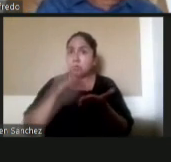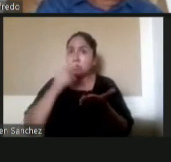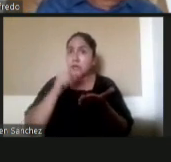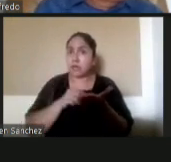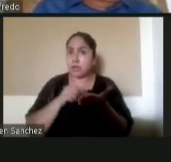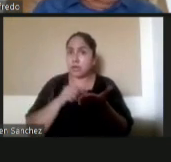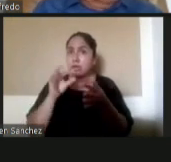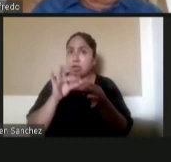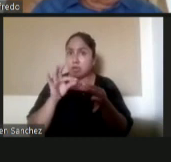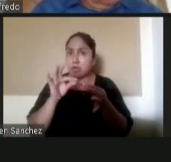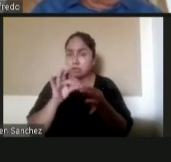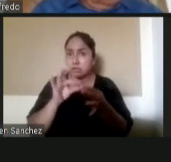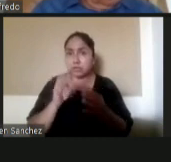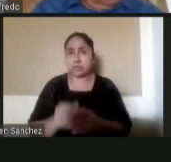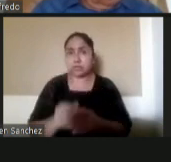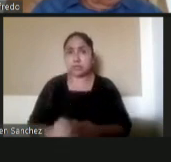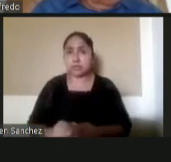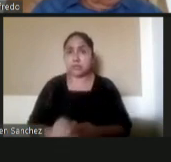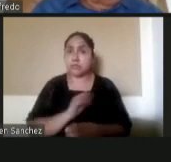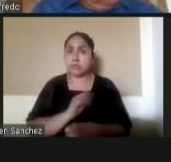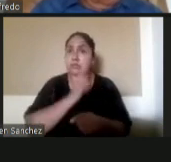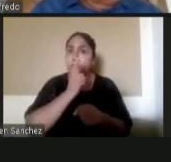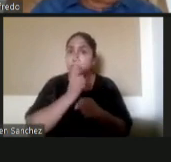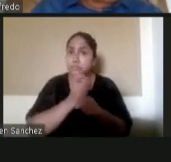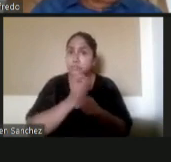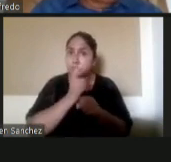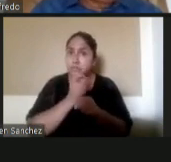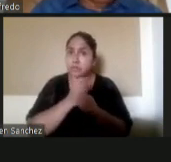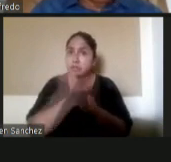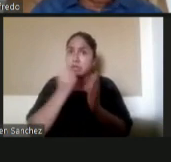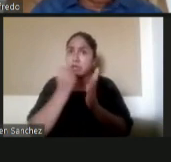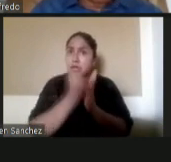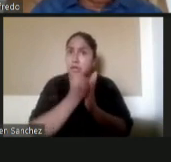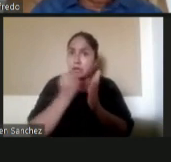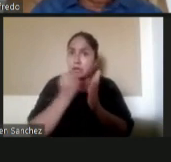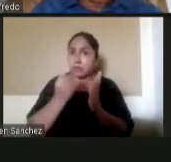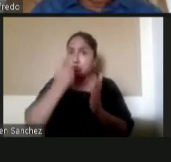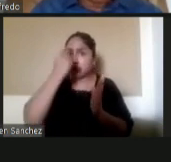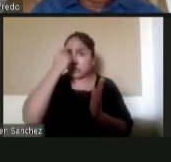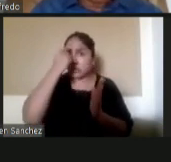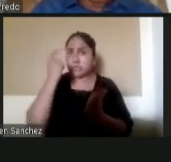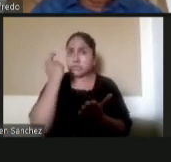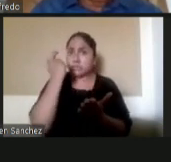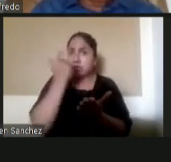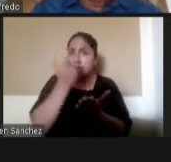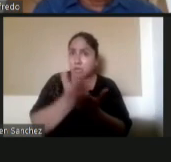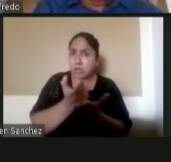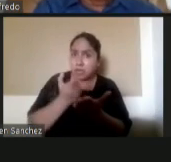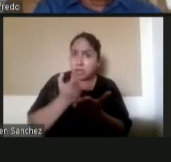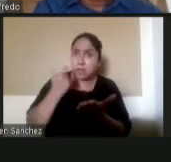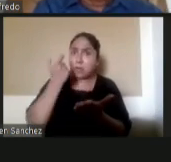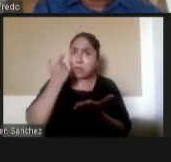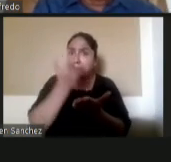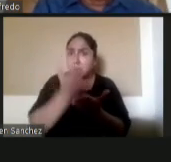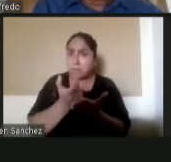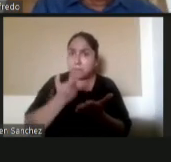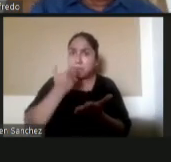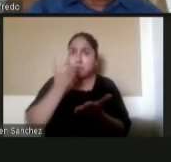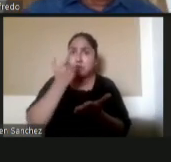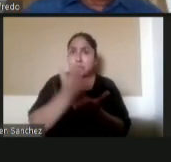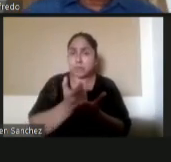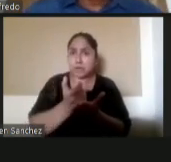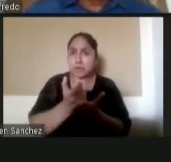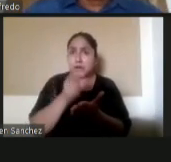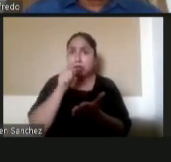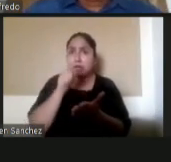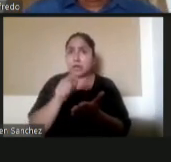lo siguiente. Primero, se autoriza la exención del pago de aportaciones al Fondo de Pensiones y Jubilaciones